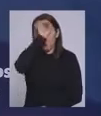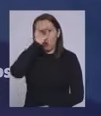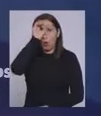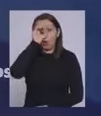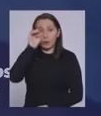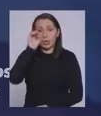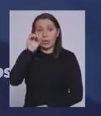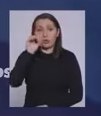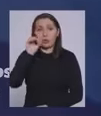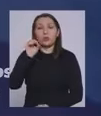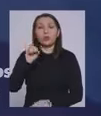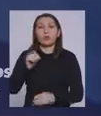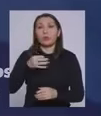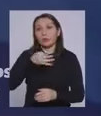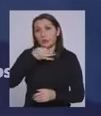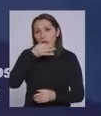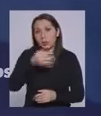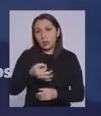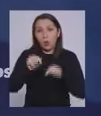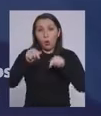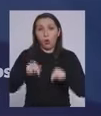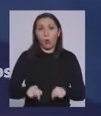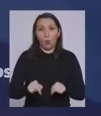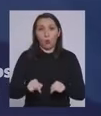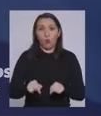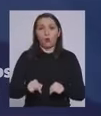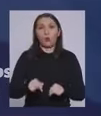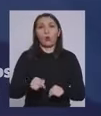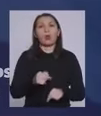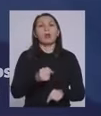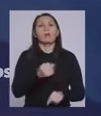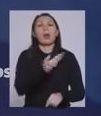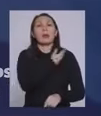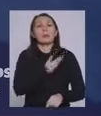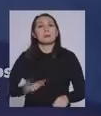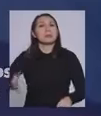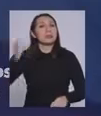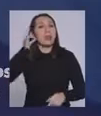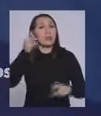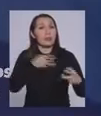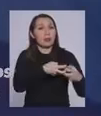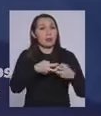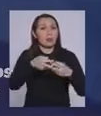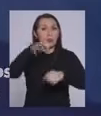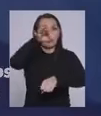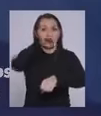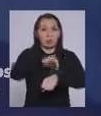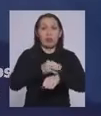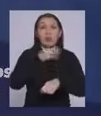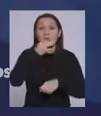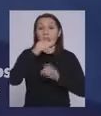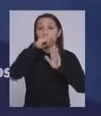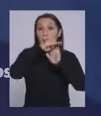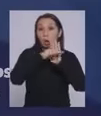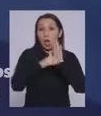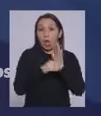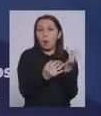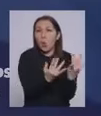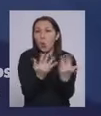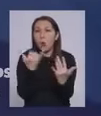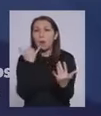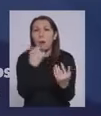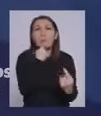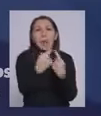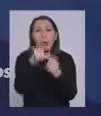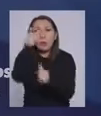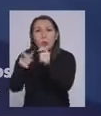que vertió hoy día la presidenta del Colegio Médico, diciendo que el programa de trazabilidad